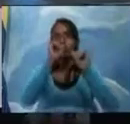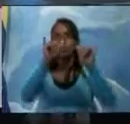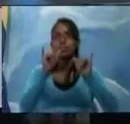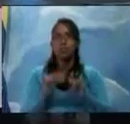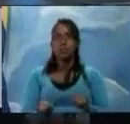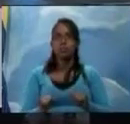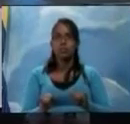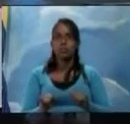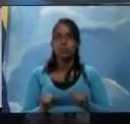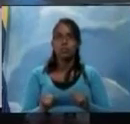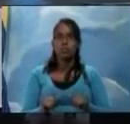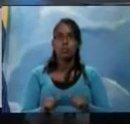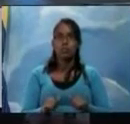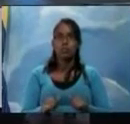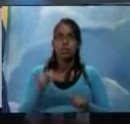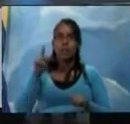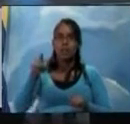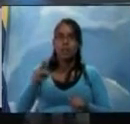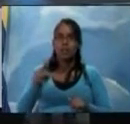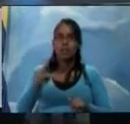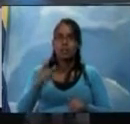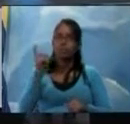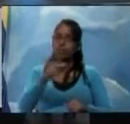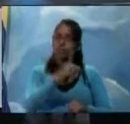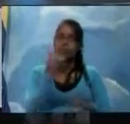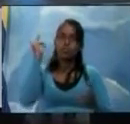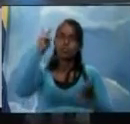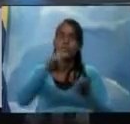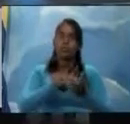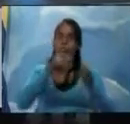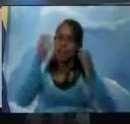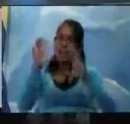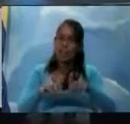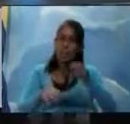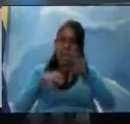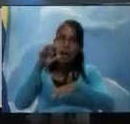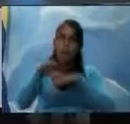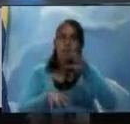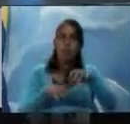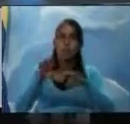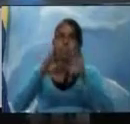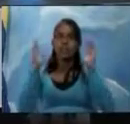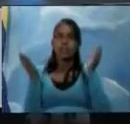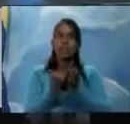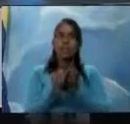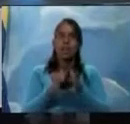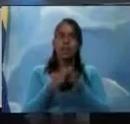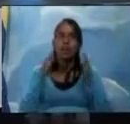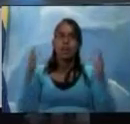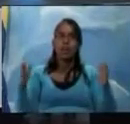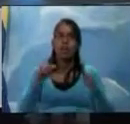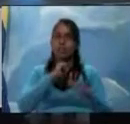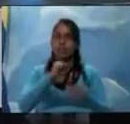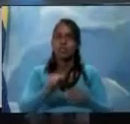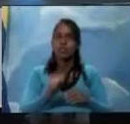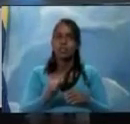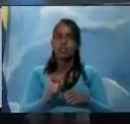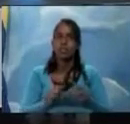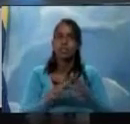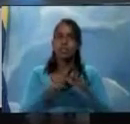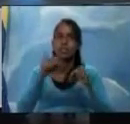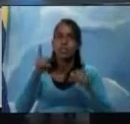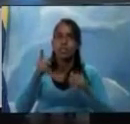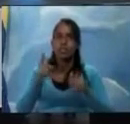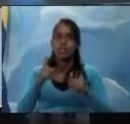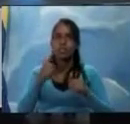mismo. Este zángano fue, cavó en la tierra, abrió un tremendo hueco, seguramente que